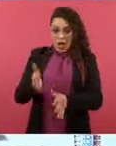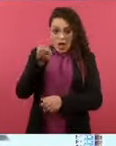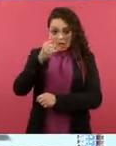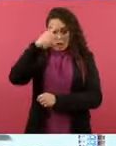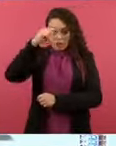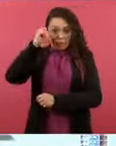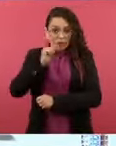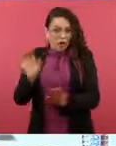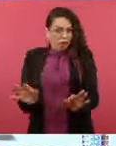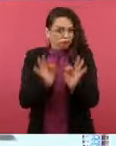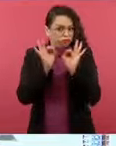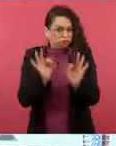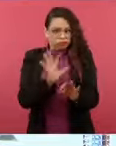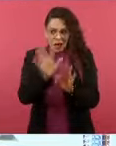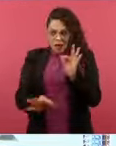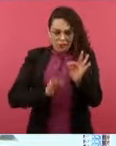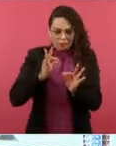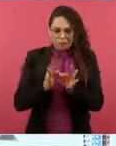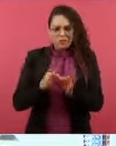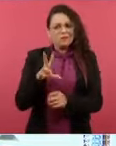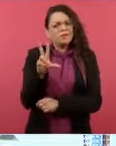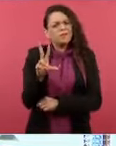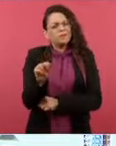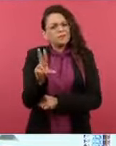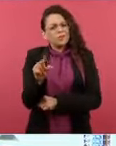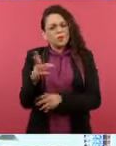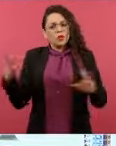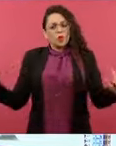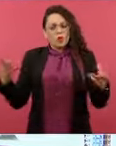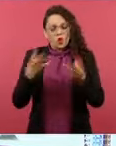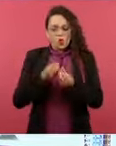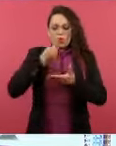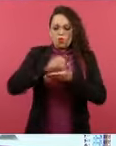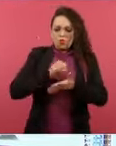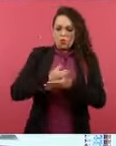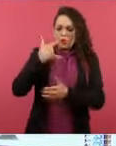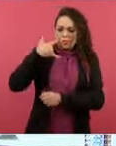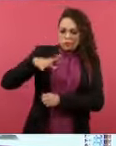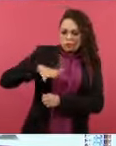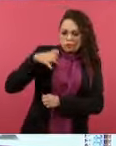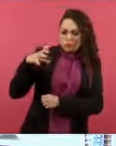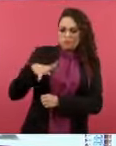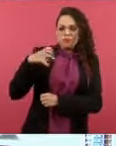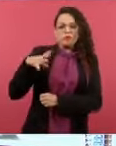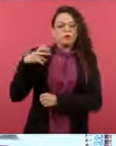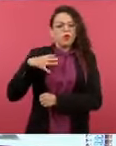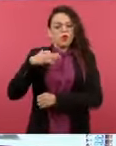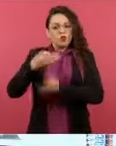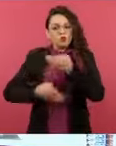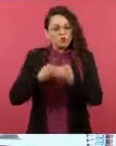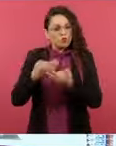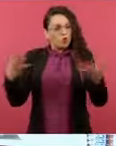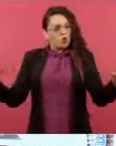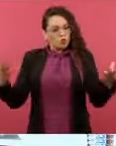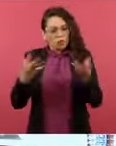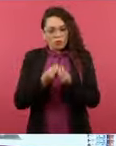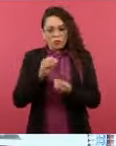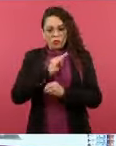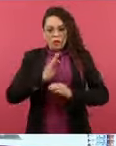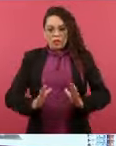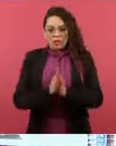y perfectas. Las cosas se construyen y en colectivo, con su mirada crítica de todos los actores, nos